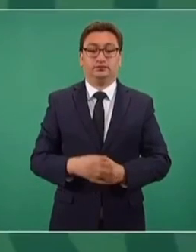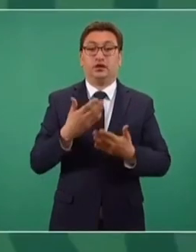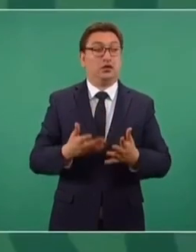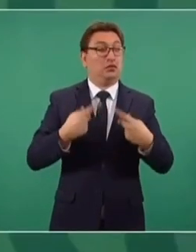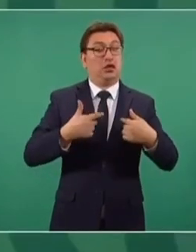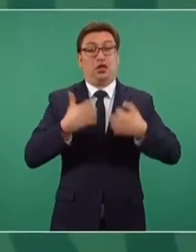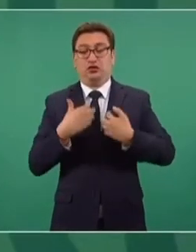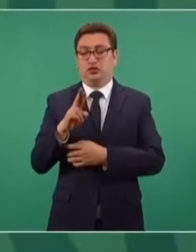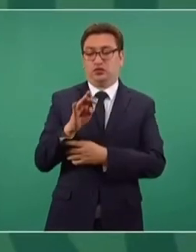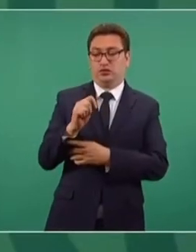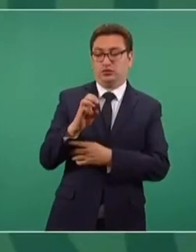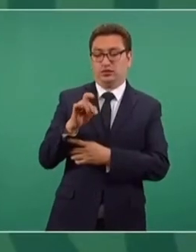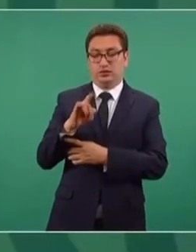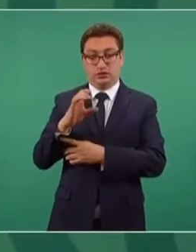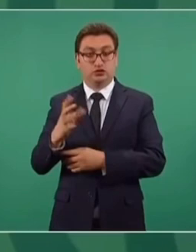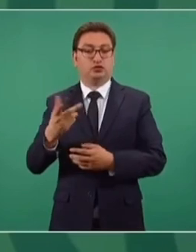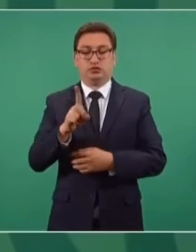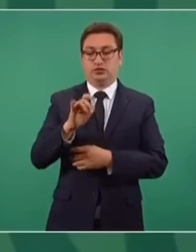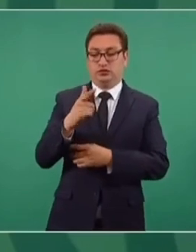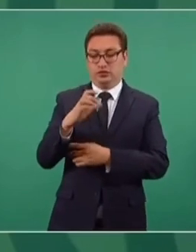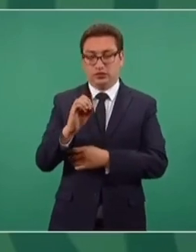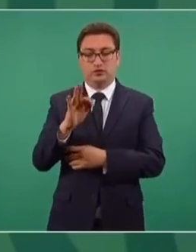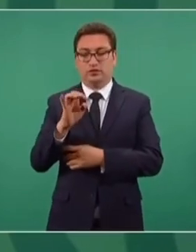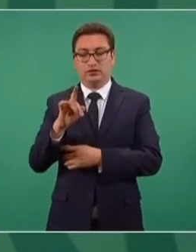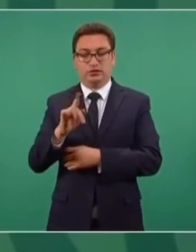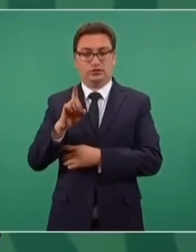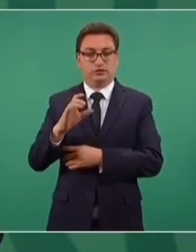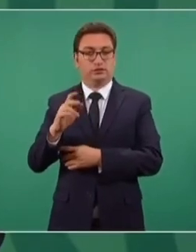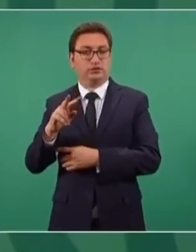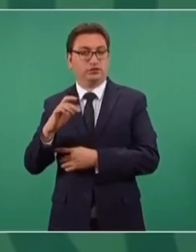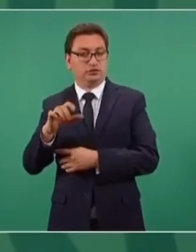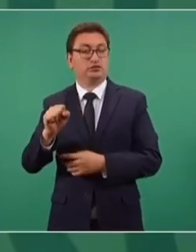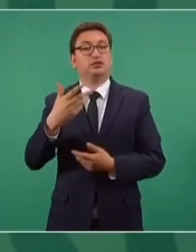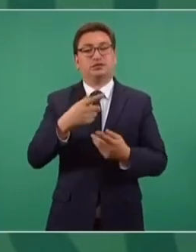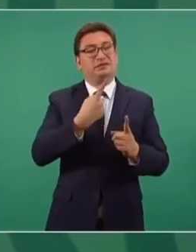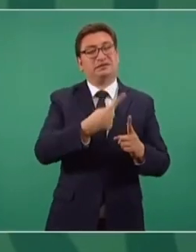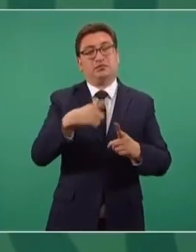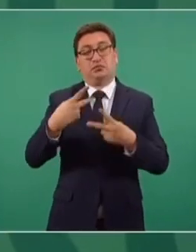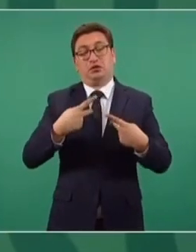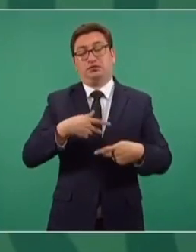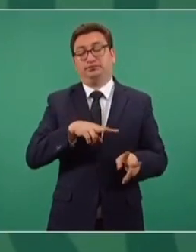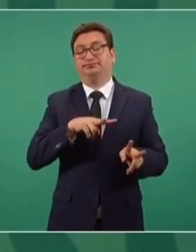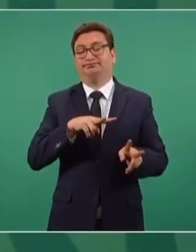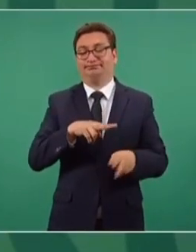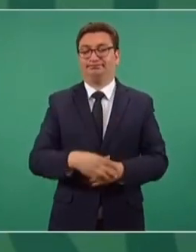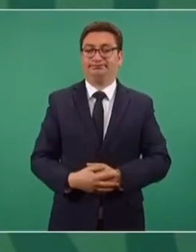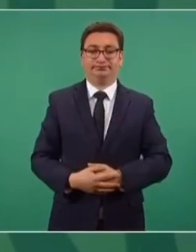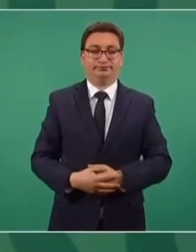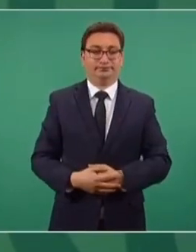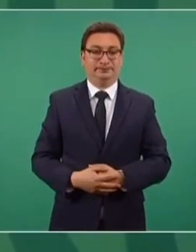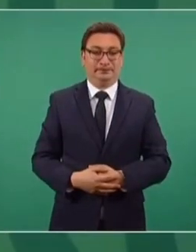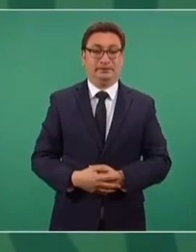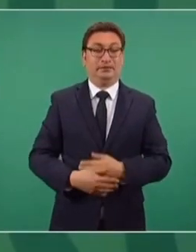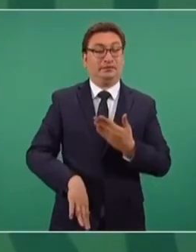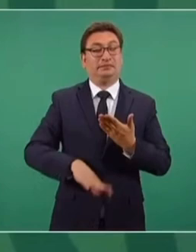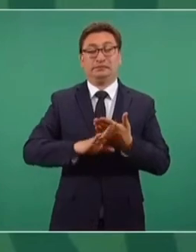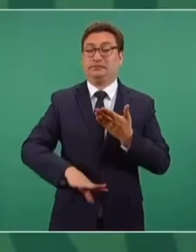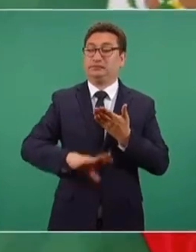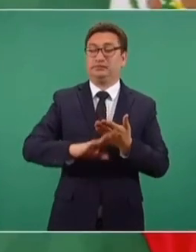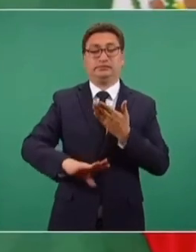Roberto Madrazo, Diego Fernández de Ceballos, puras finísimas personas,